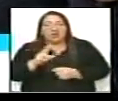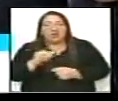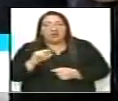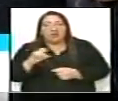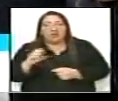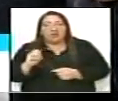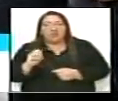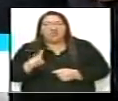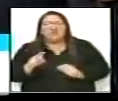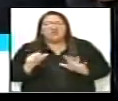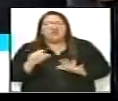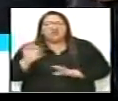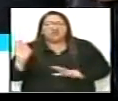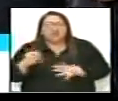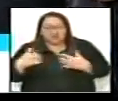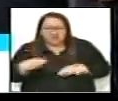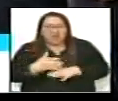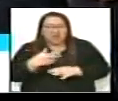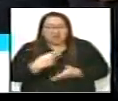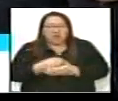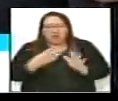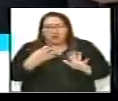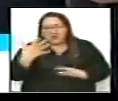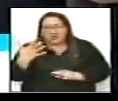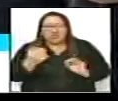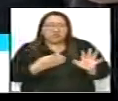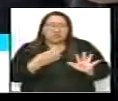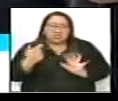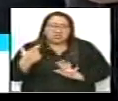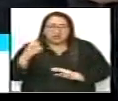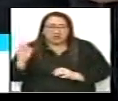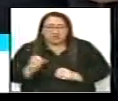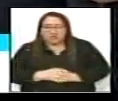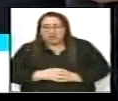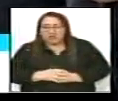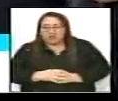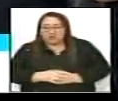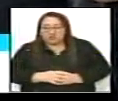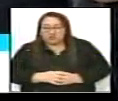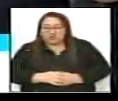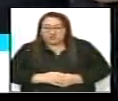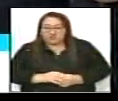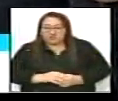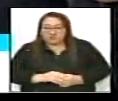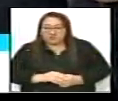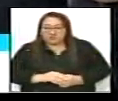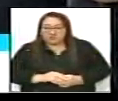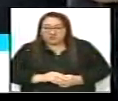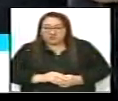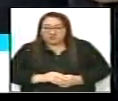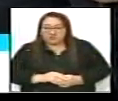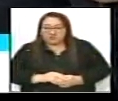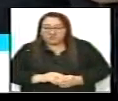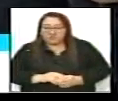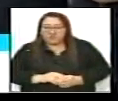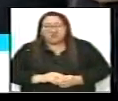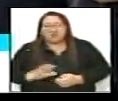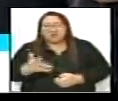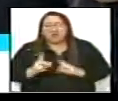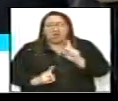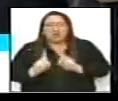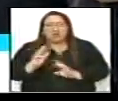en un 16% y ya se le ha pagado el 95-97% de la primera etapa, que son 11 millones